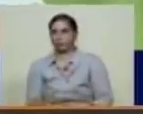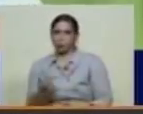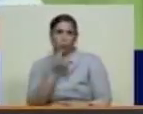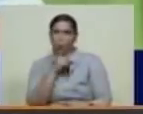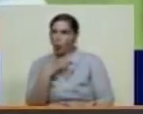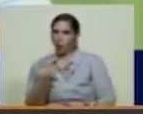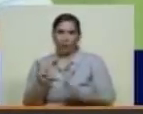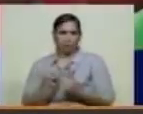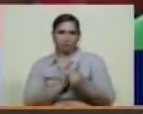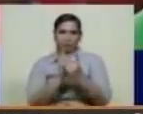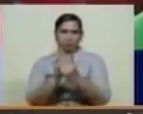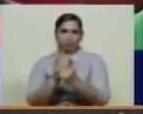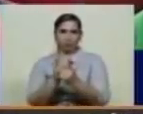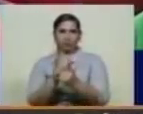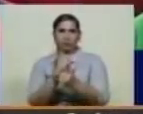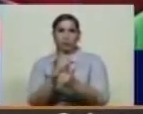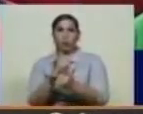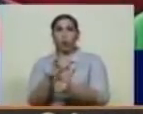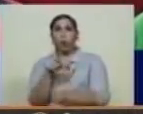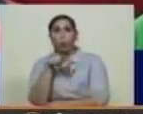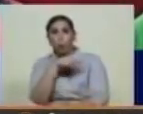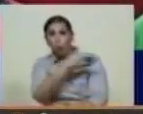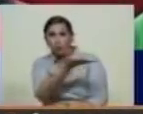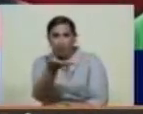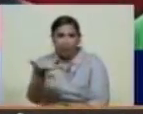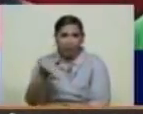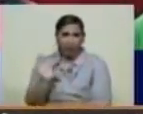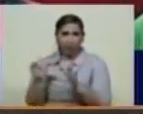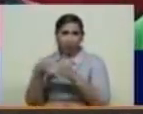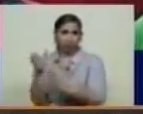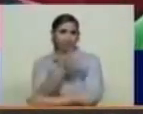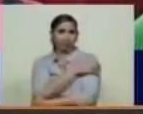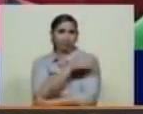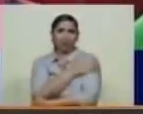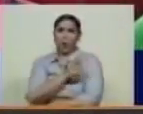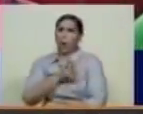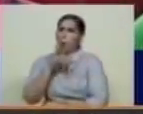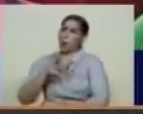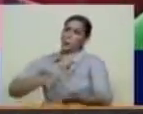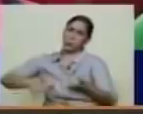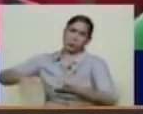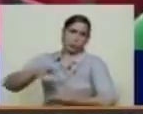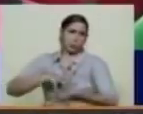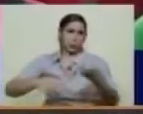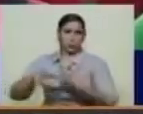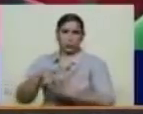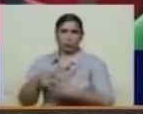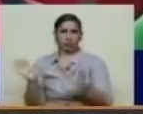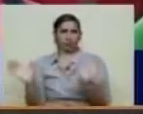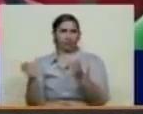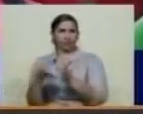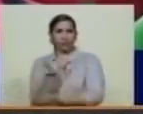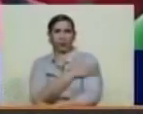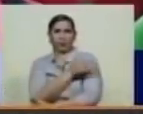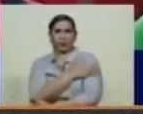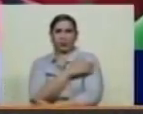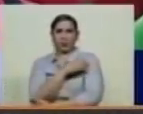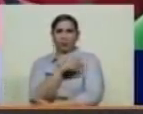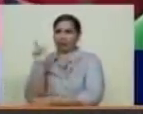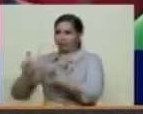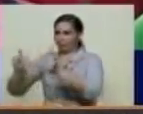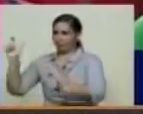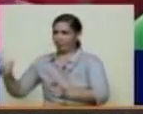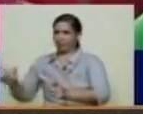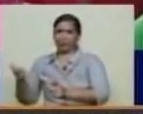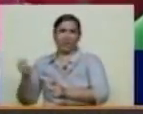aquí, que ustedes son un desastre. Ustedes son un desastre y tienen a la oposición un desastre, porque ustedes son un